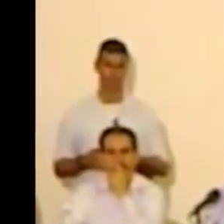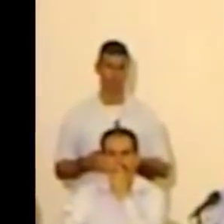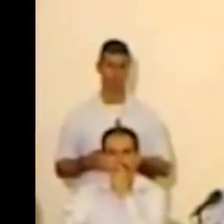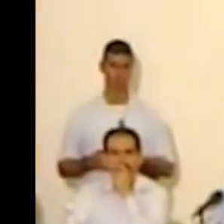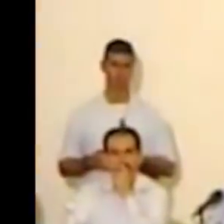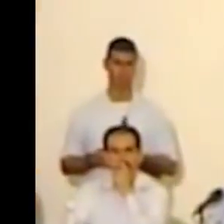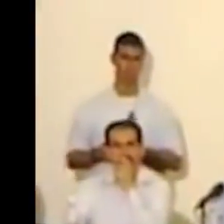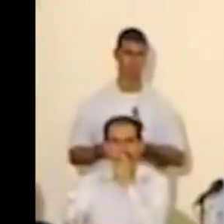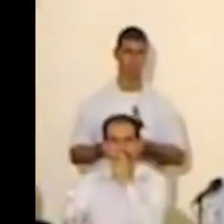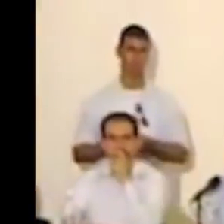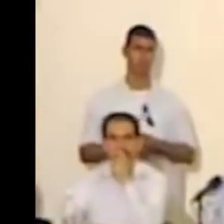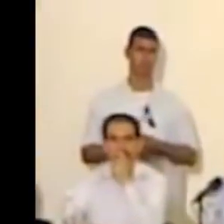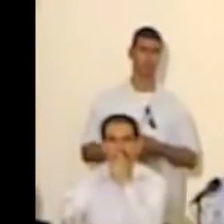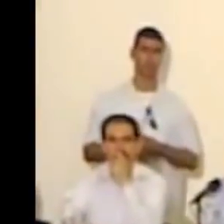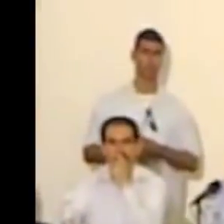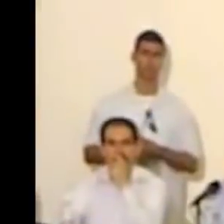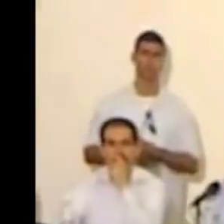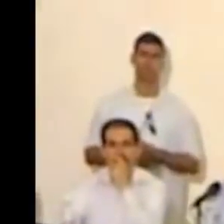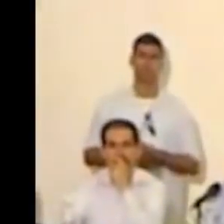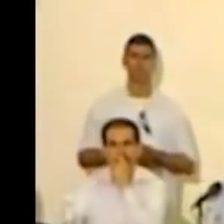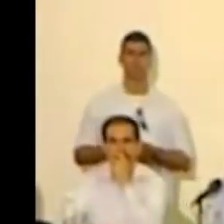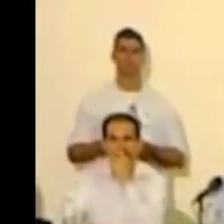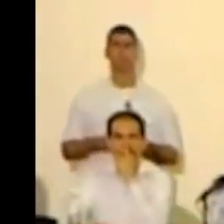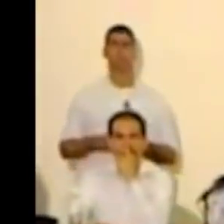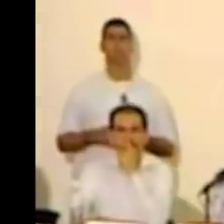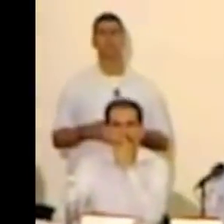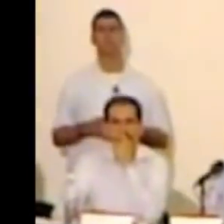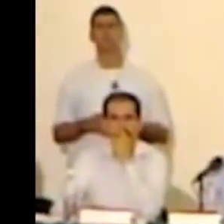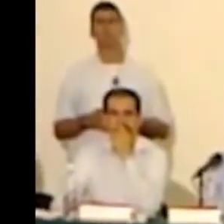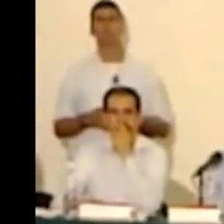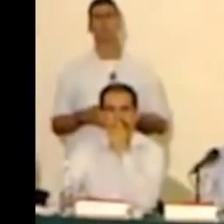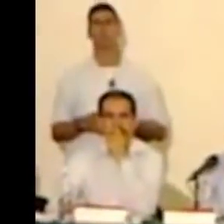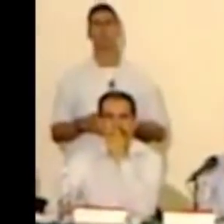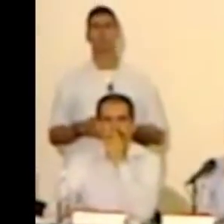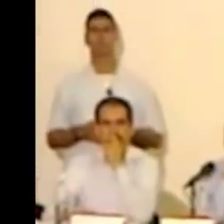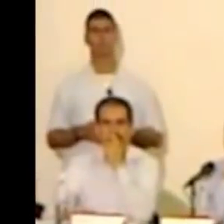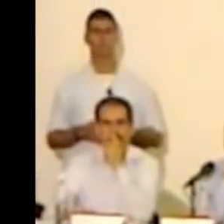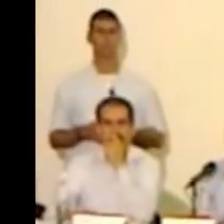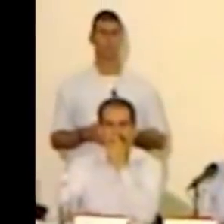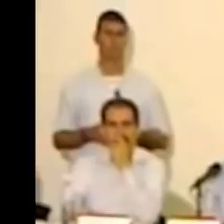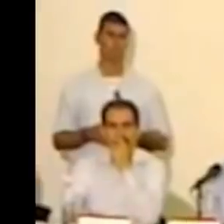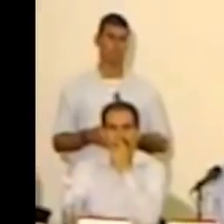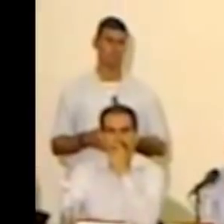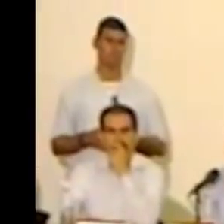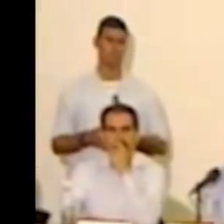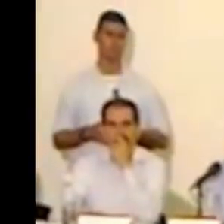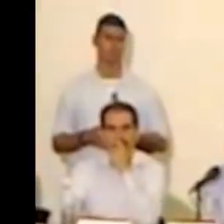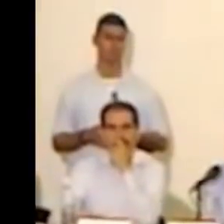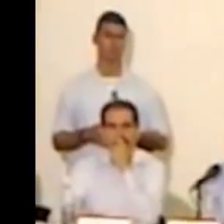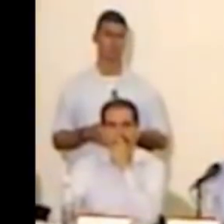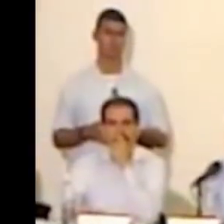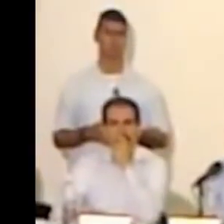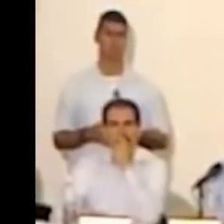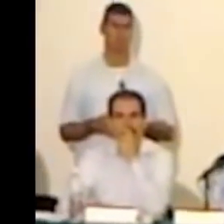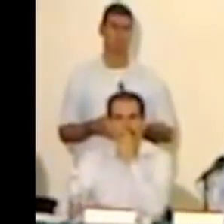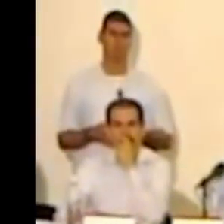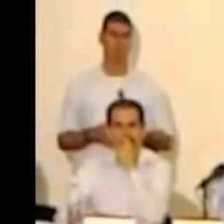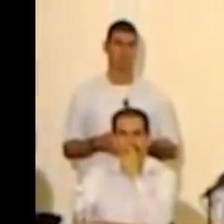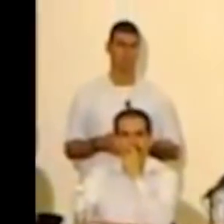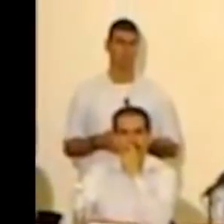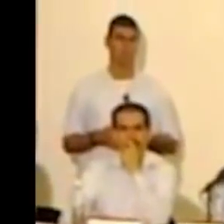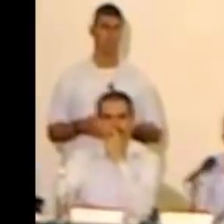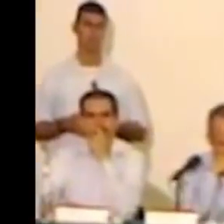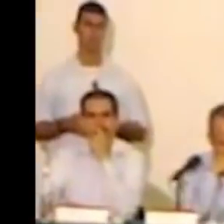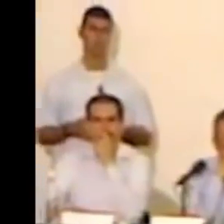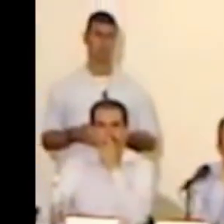recibir. Exactamente, tienen una unidad en Guadalajara, pero no están aptos para la quemadura que tuvo mi hijo. ¿Por qué me lo